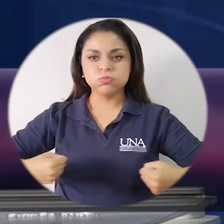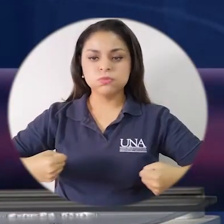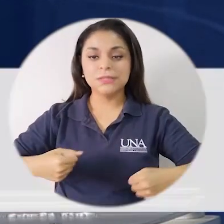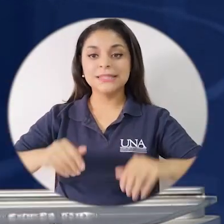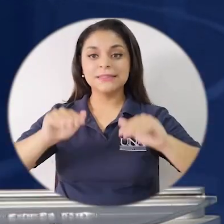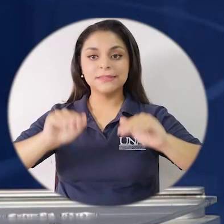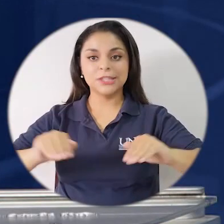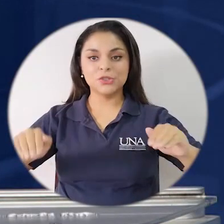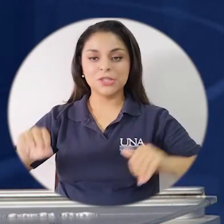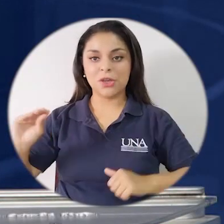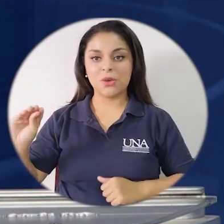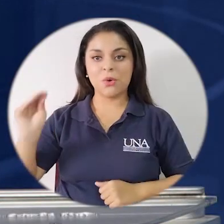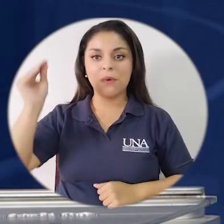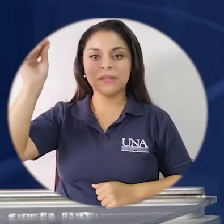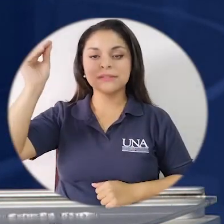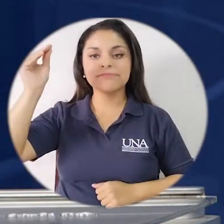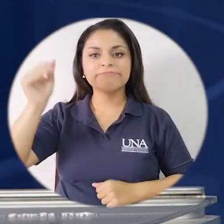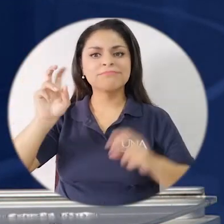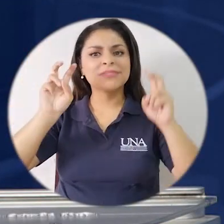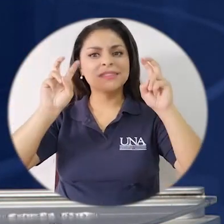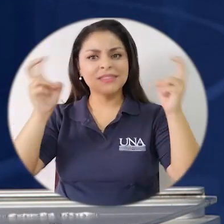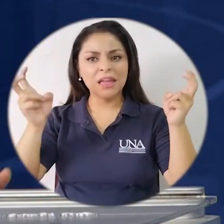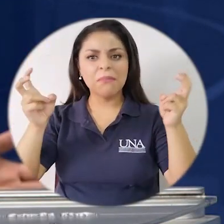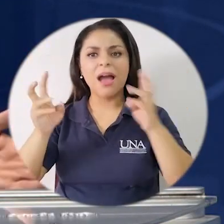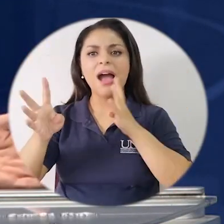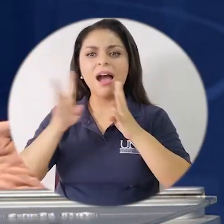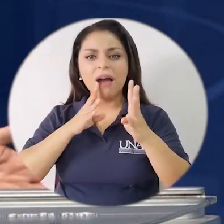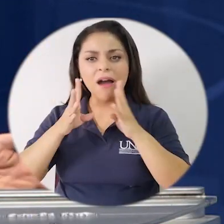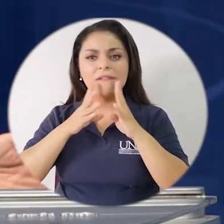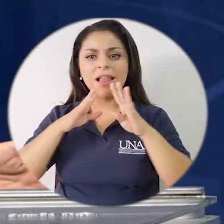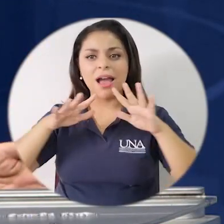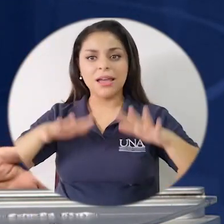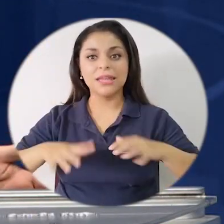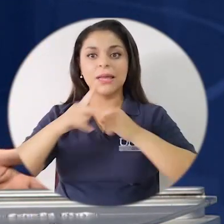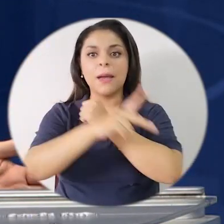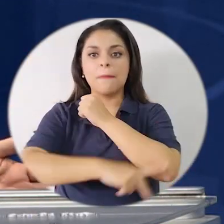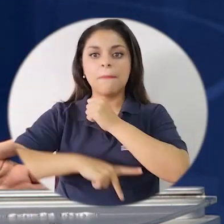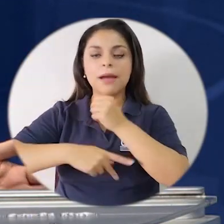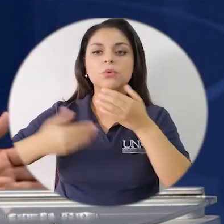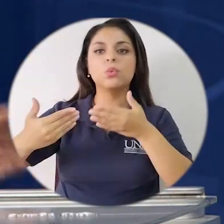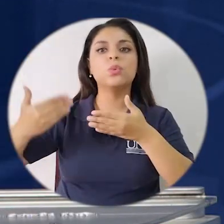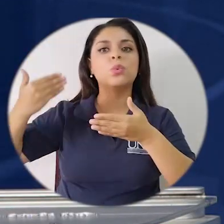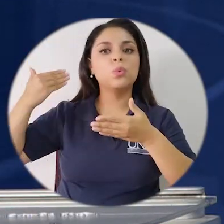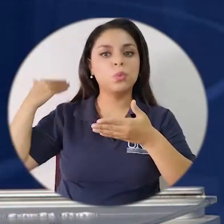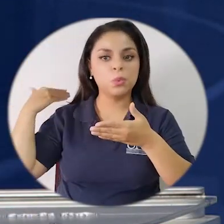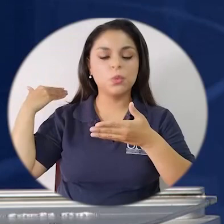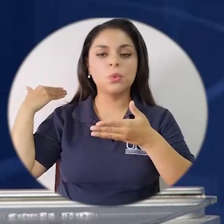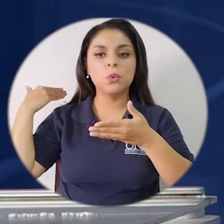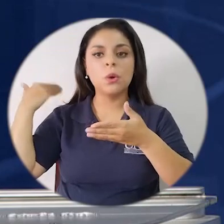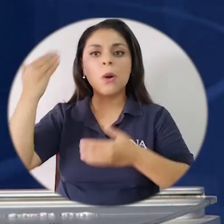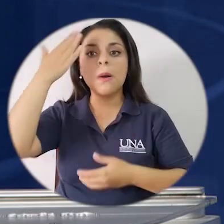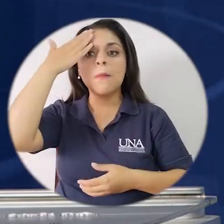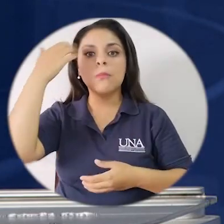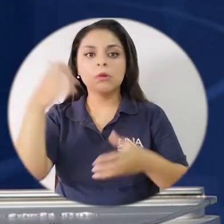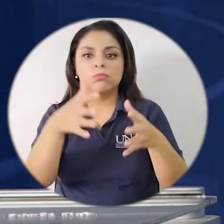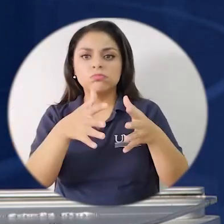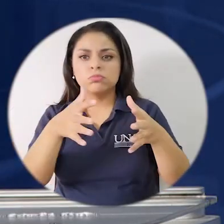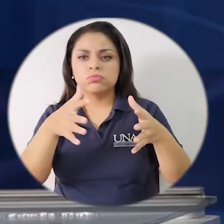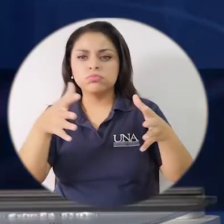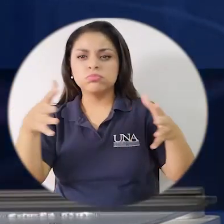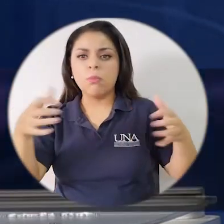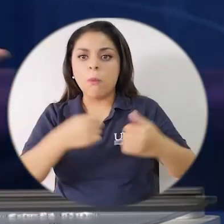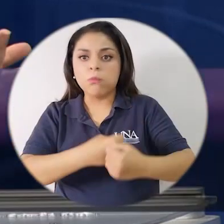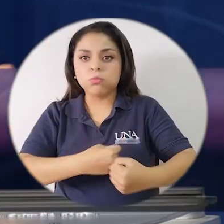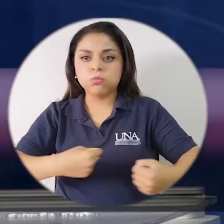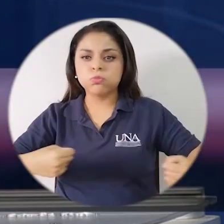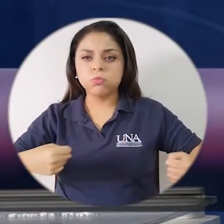niños y adolescentes. Un tema del que se viene hablando en el país desde hace tiempito, ¿verdad? Por los índices de aumento de peso